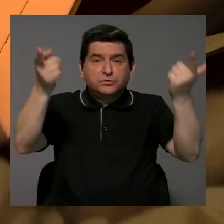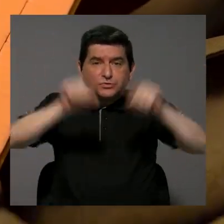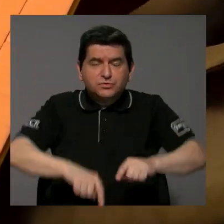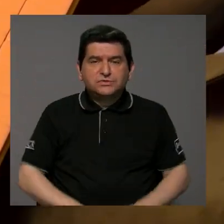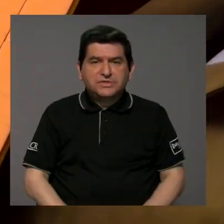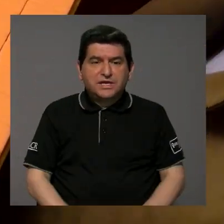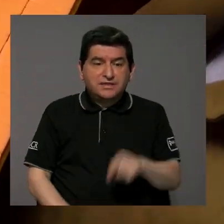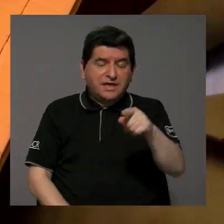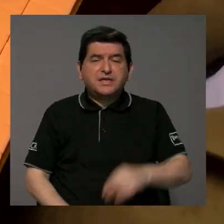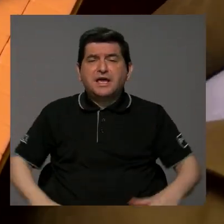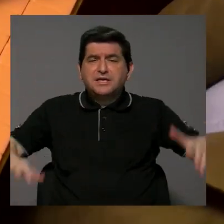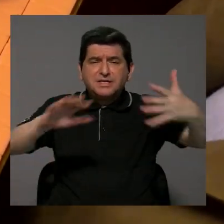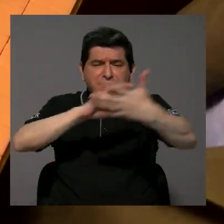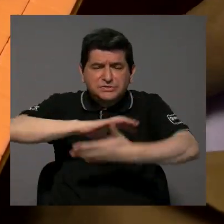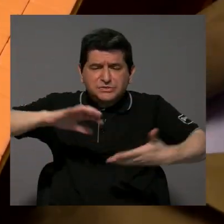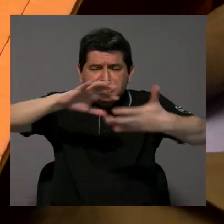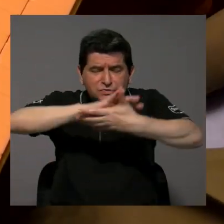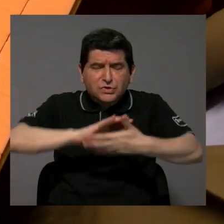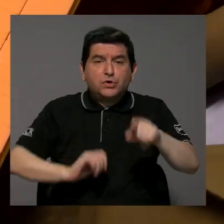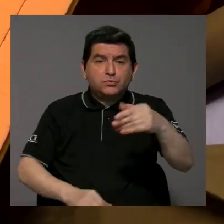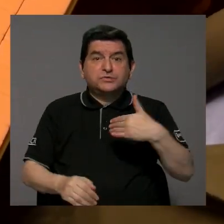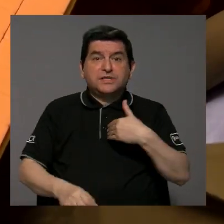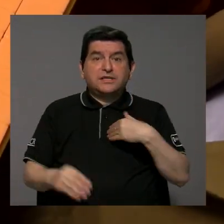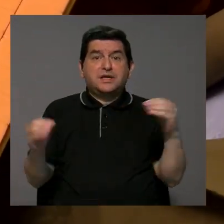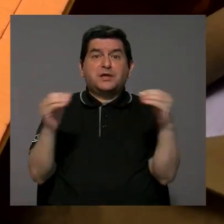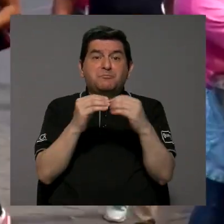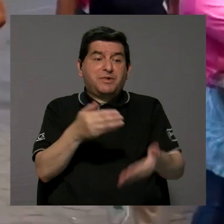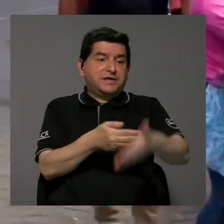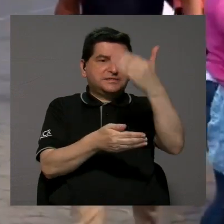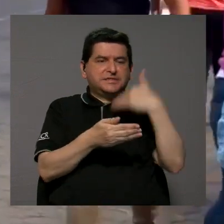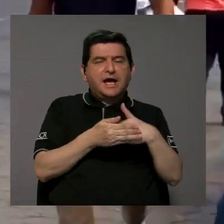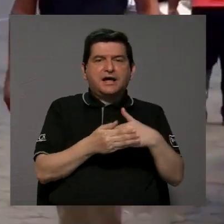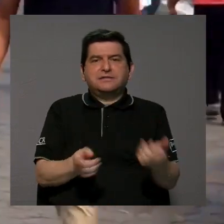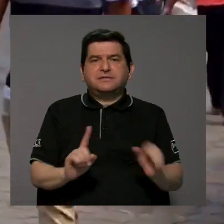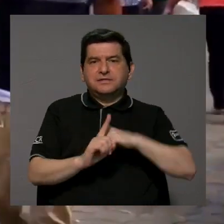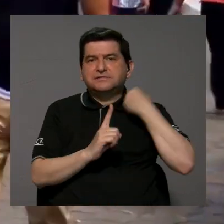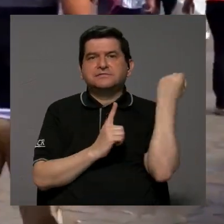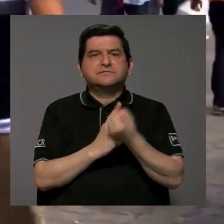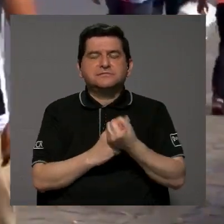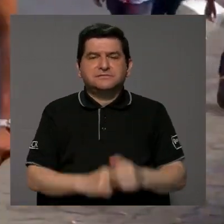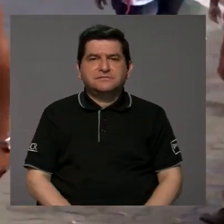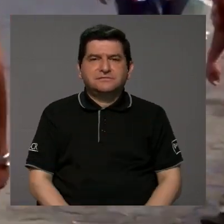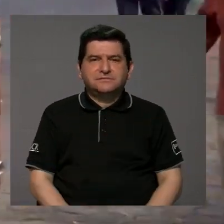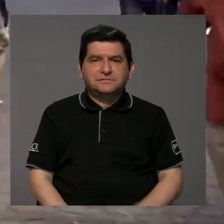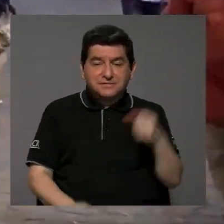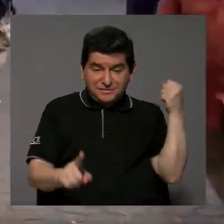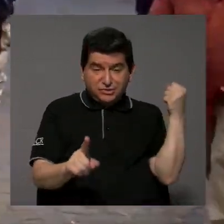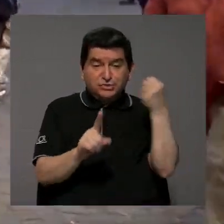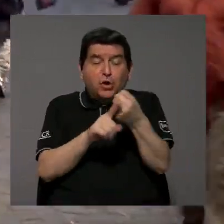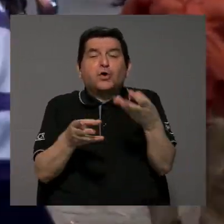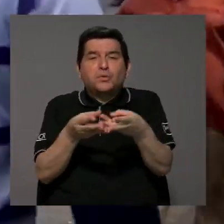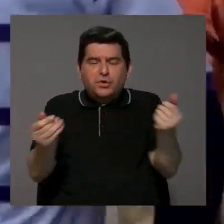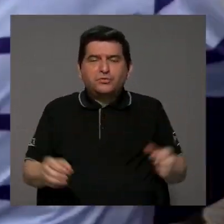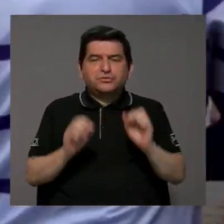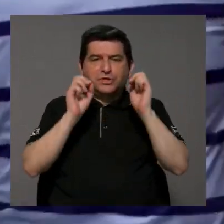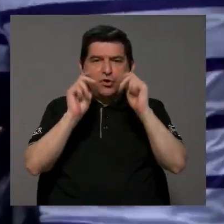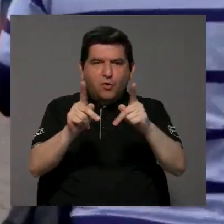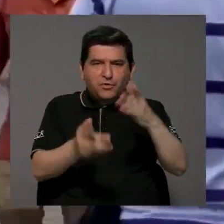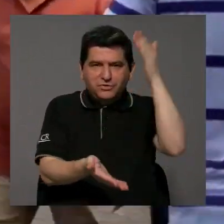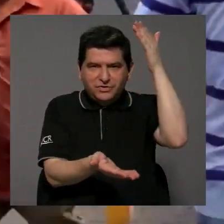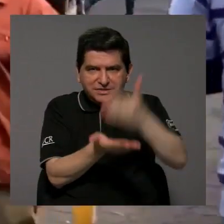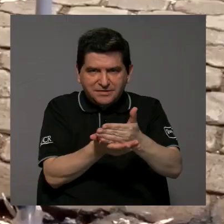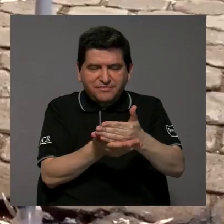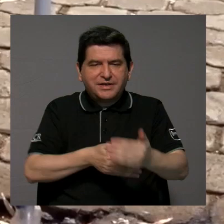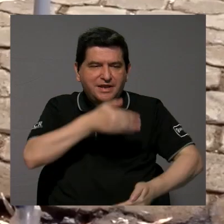un sacudón y las fichas quedan revueltas y de repente usted tiene más fichas que las que tenía antes del sacudón. Los shocks generan eso, oportunidades